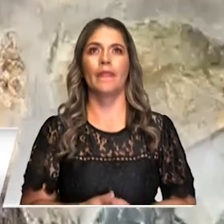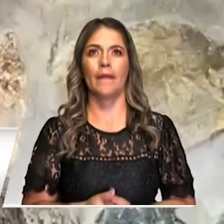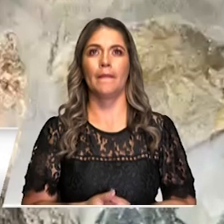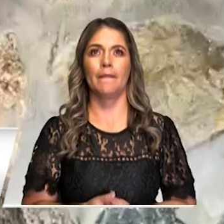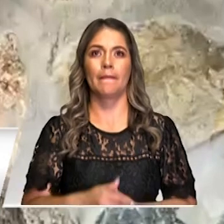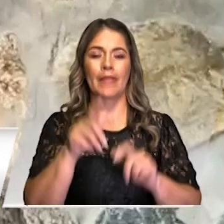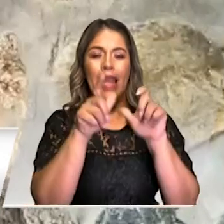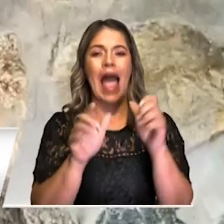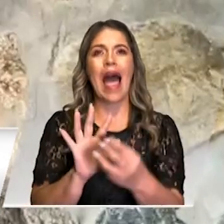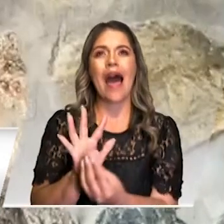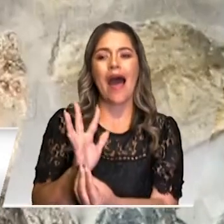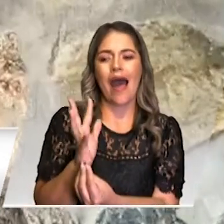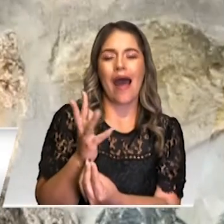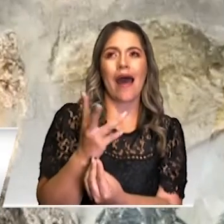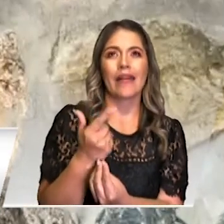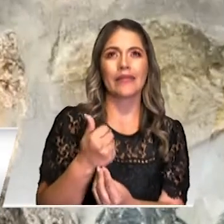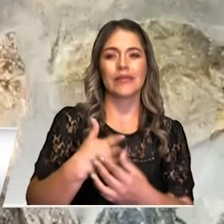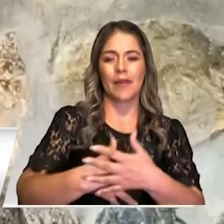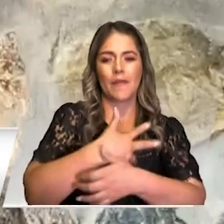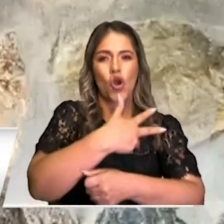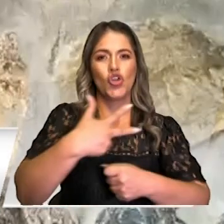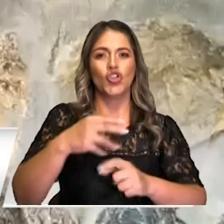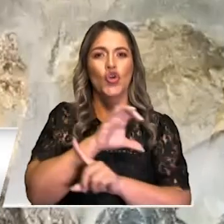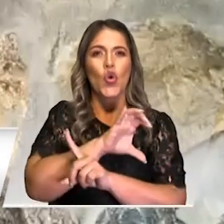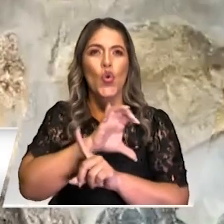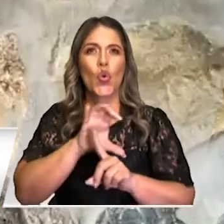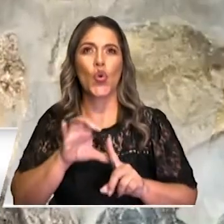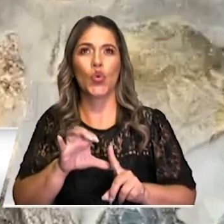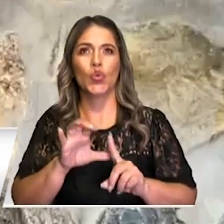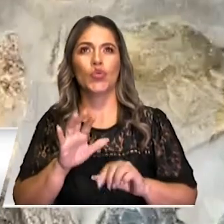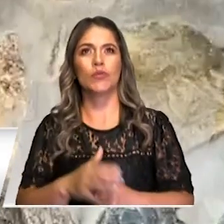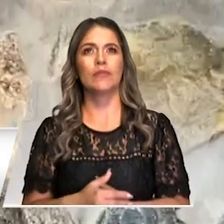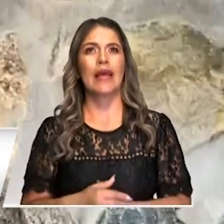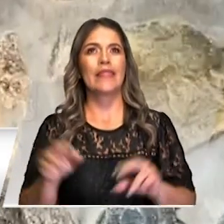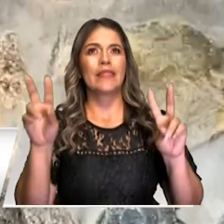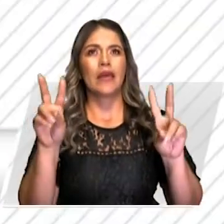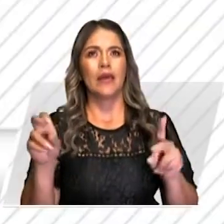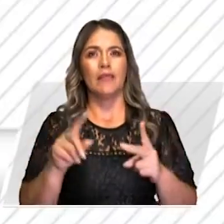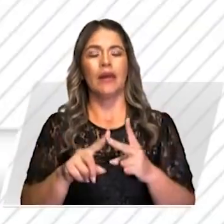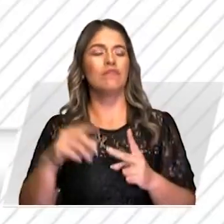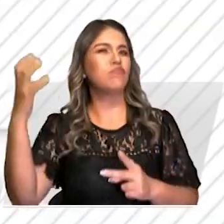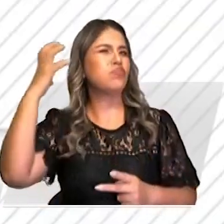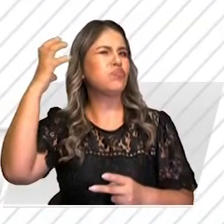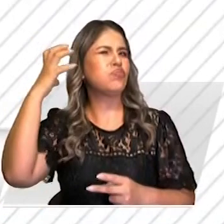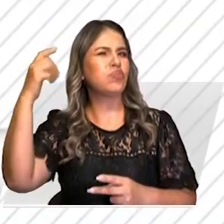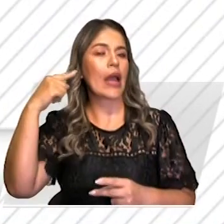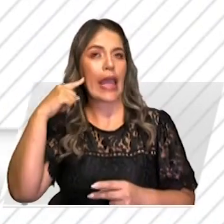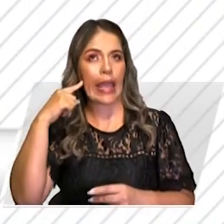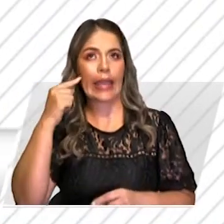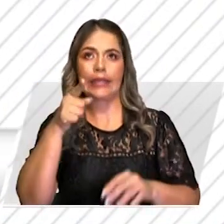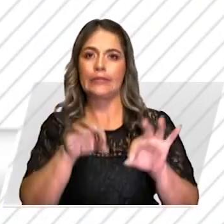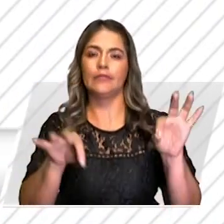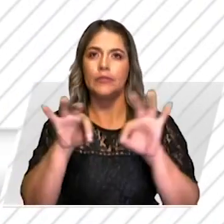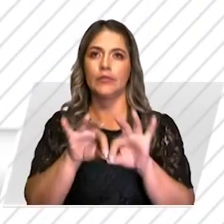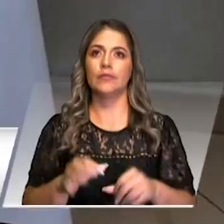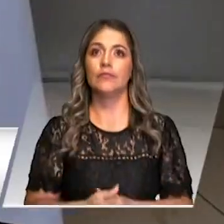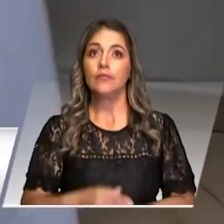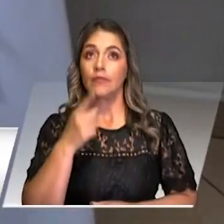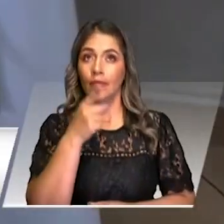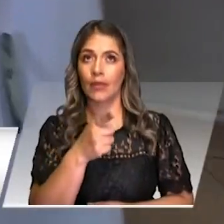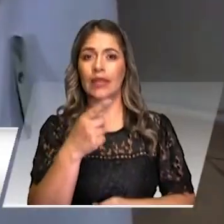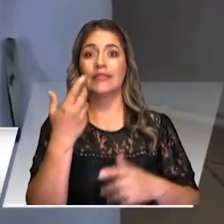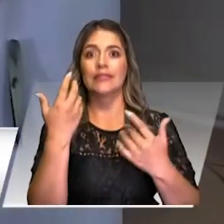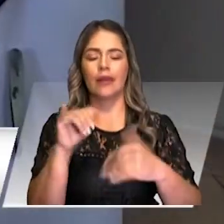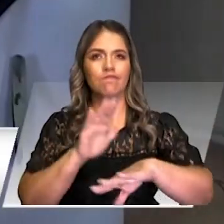los artistas y productores culturales que trabajan todo lo que es el concepto sonoro. Esta convocatoria se ha fortalecido como medio